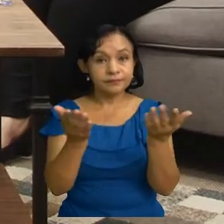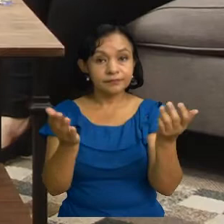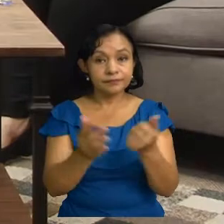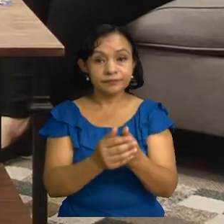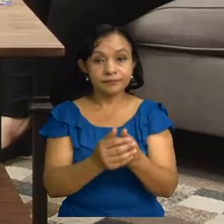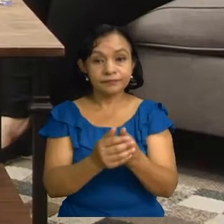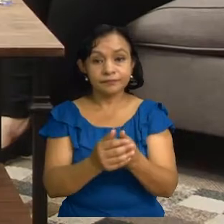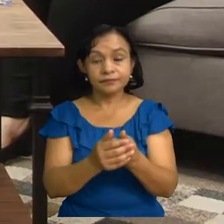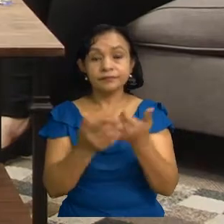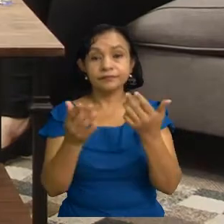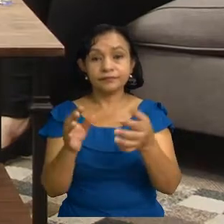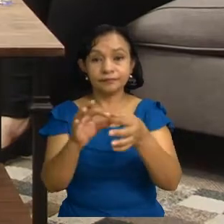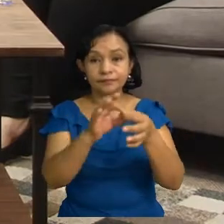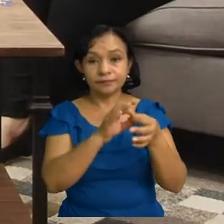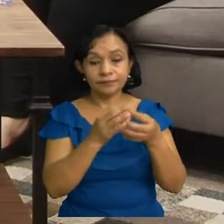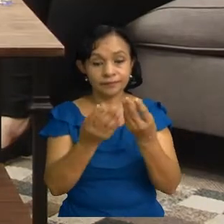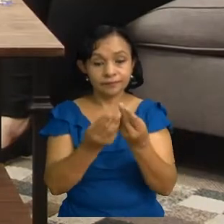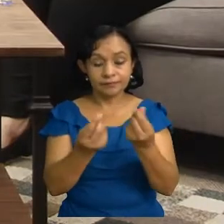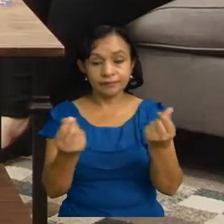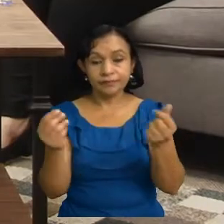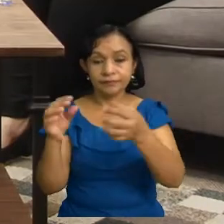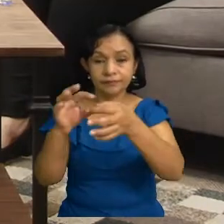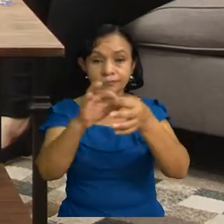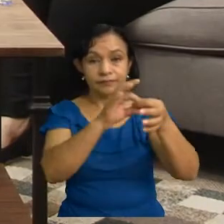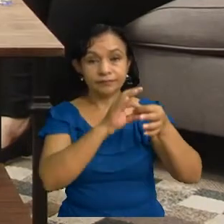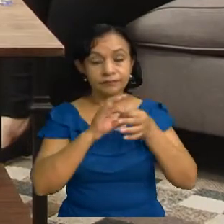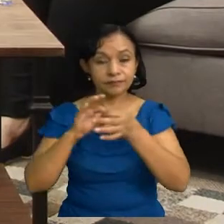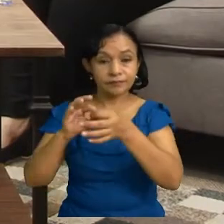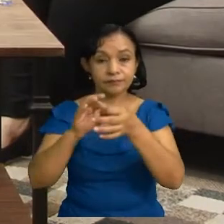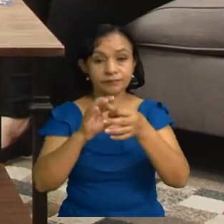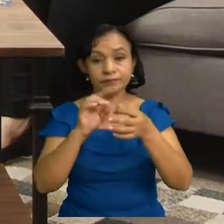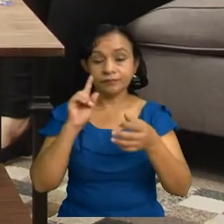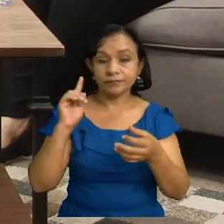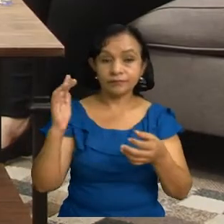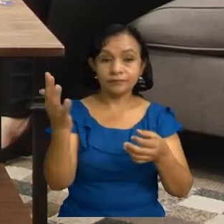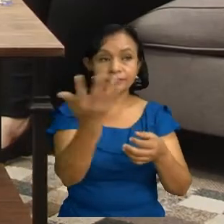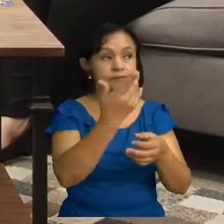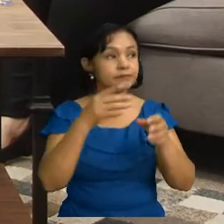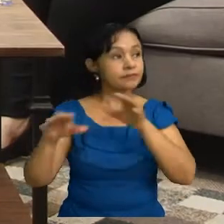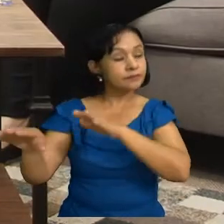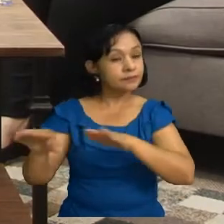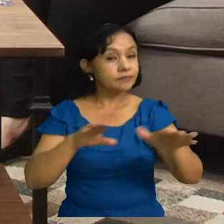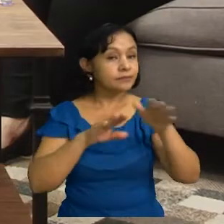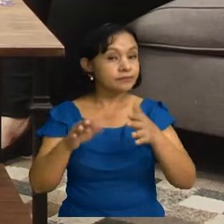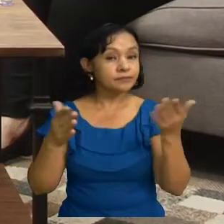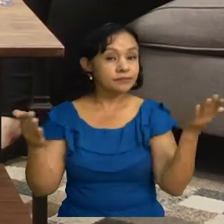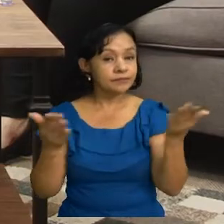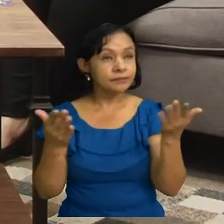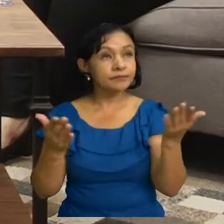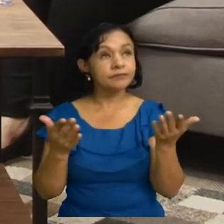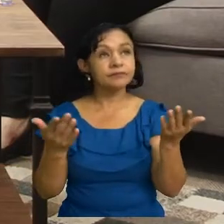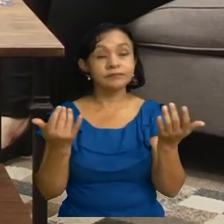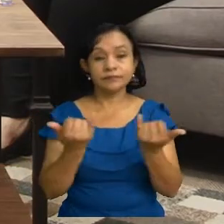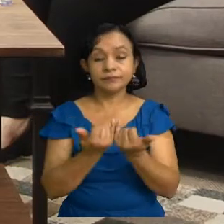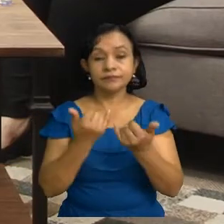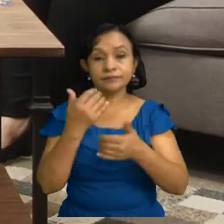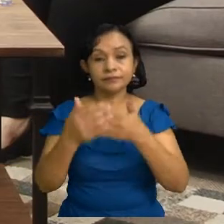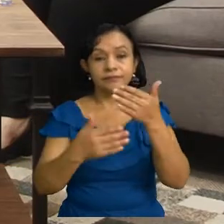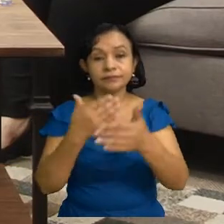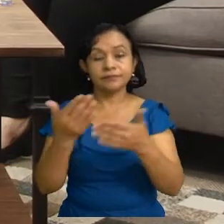nosotros somos parte de la madre de tierra entonces no podemos sentir como que no sos parte de este proceso